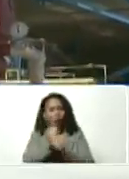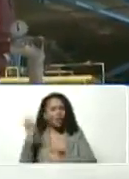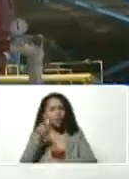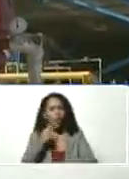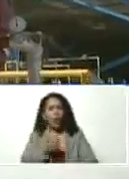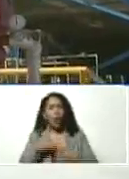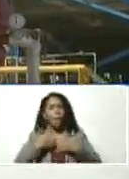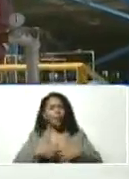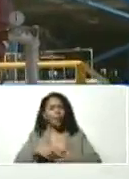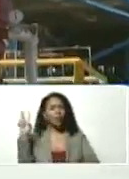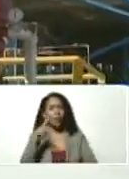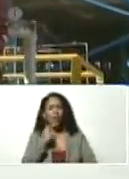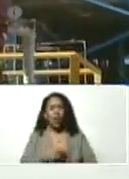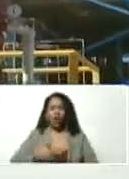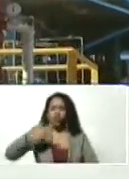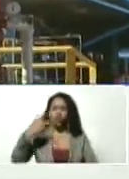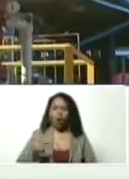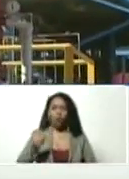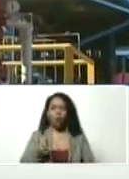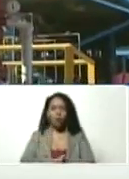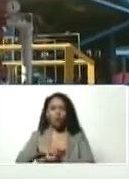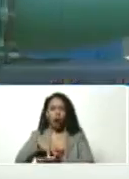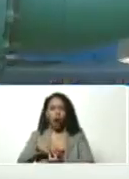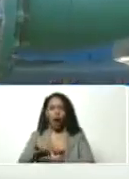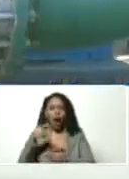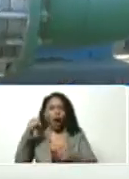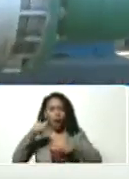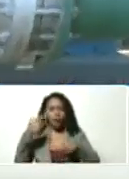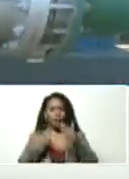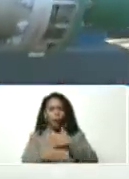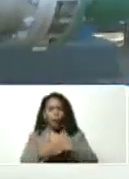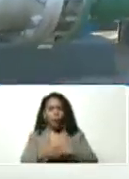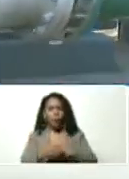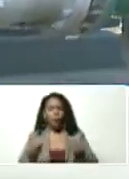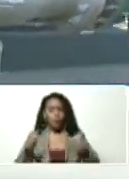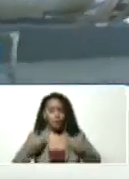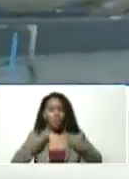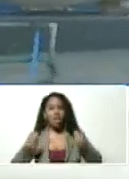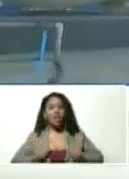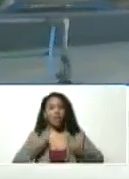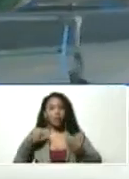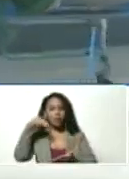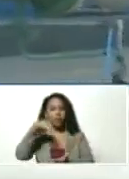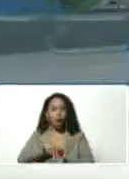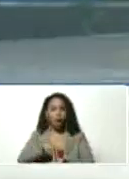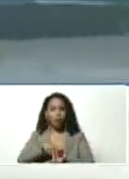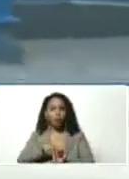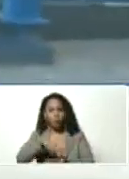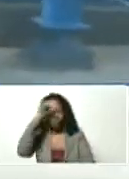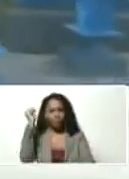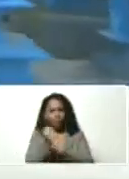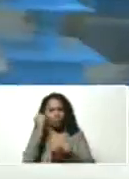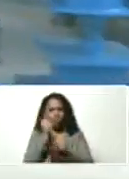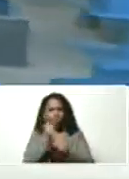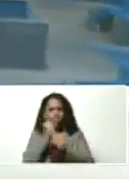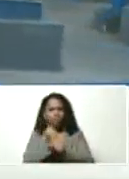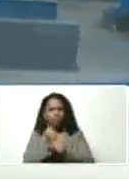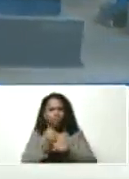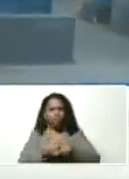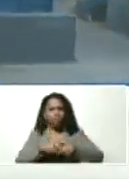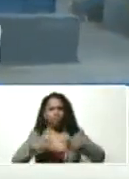empresariado venezolano se negó a morir, y aquí vamos, mira, más vivos que nunca, de pie, trabajando,